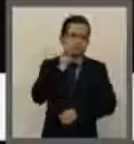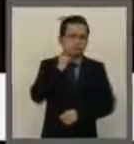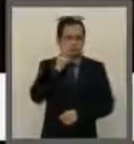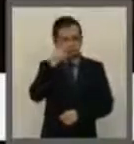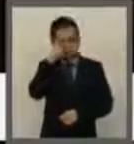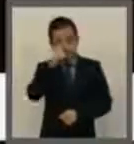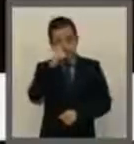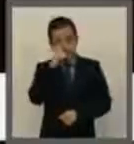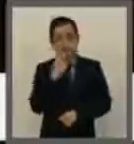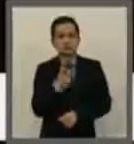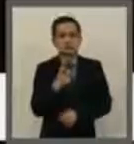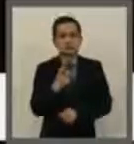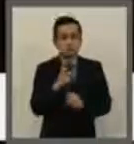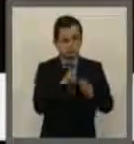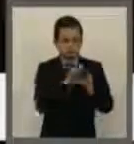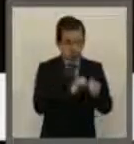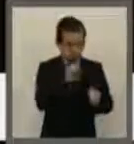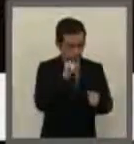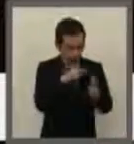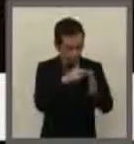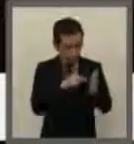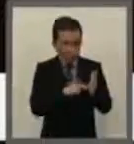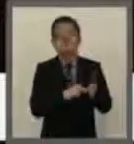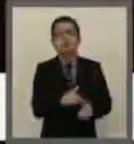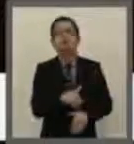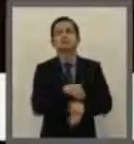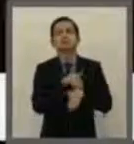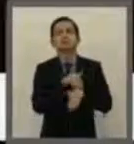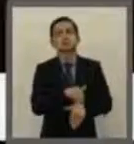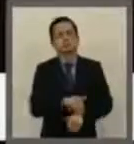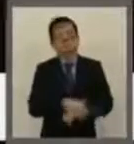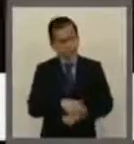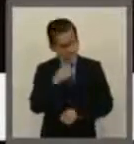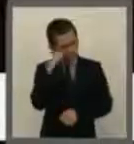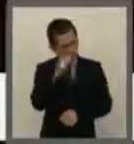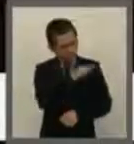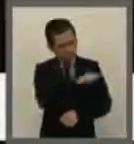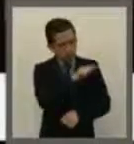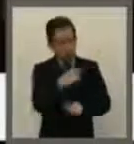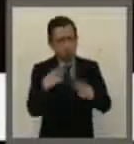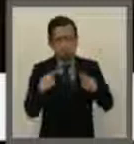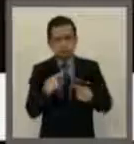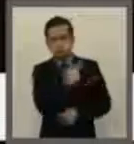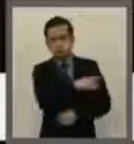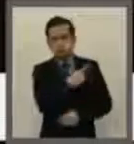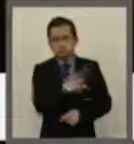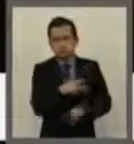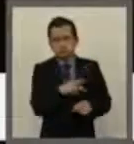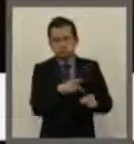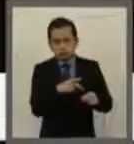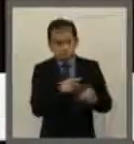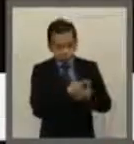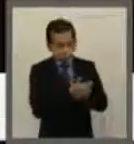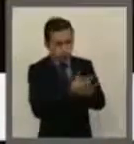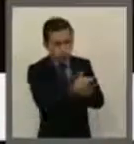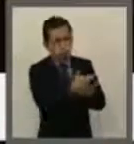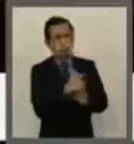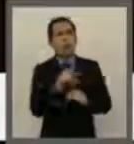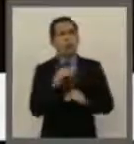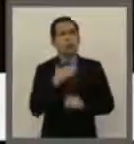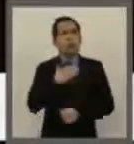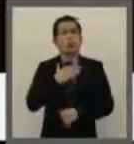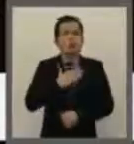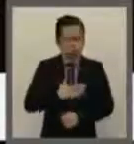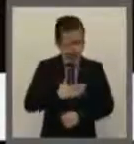las reglas constitucionales y se otorgue un sueldo justo a quienes colaboren para este Congreso, para que este